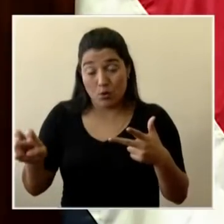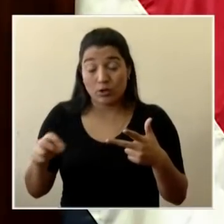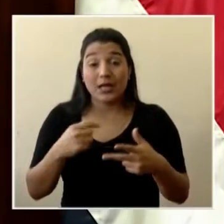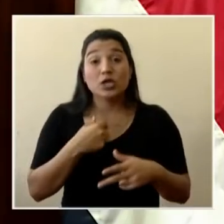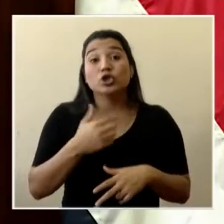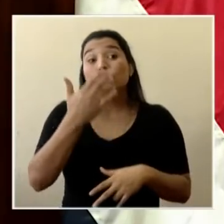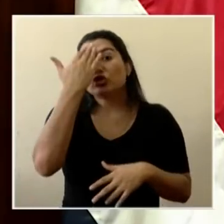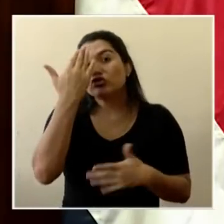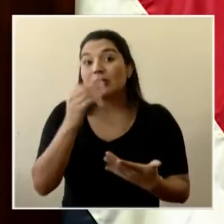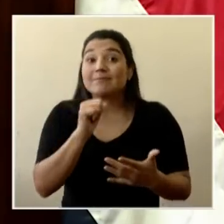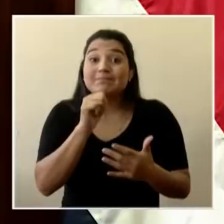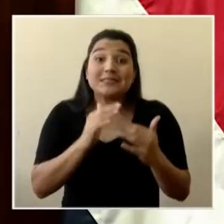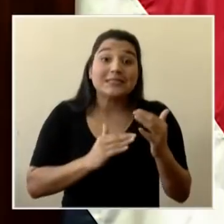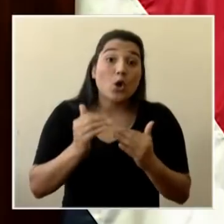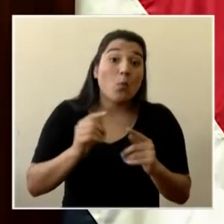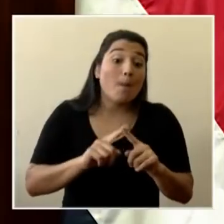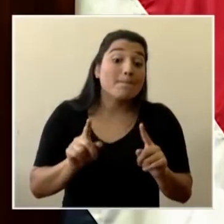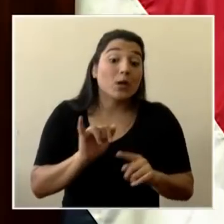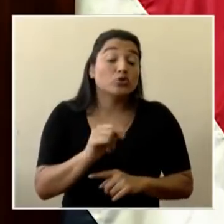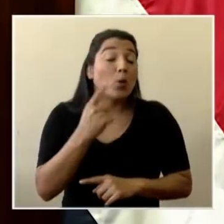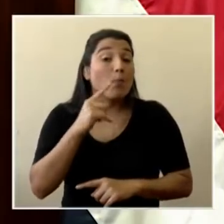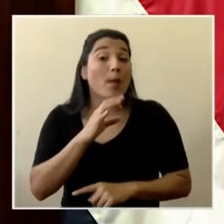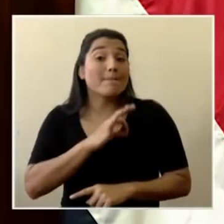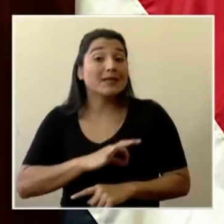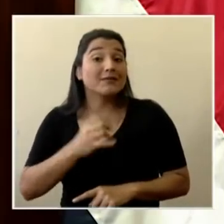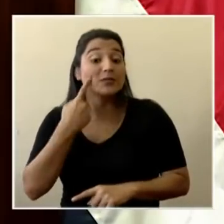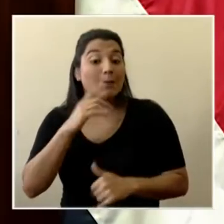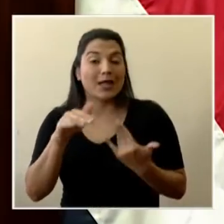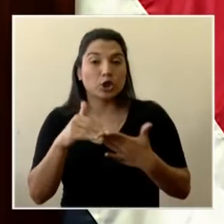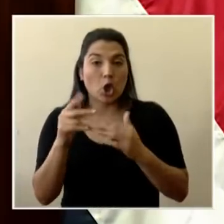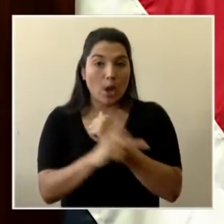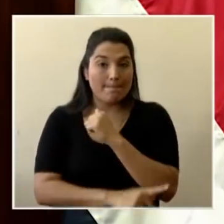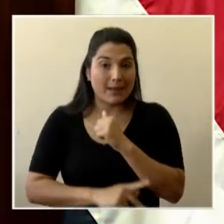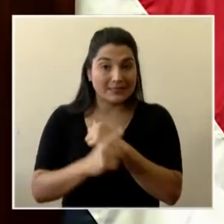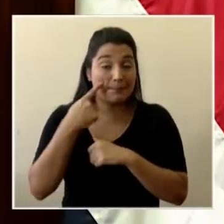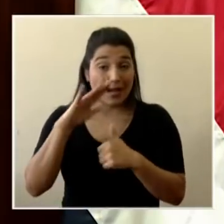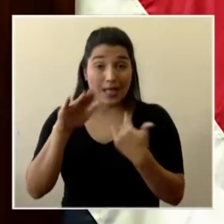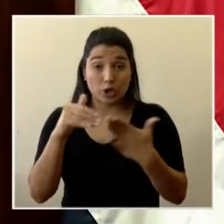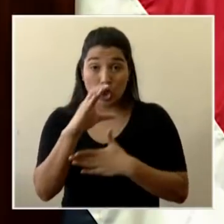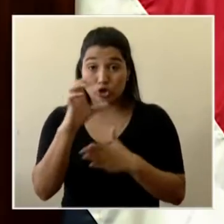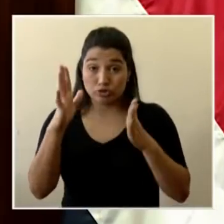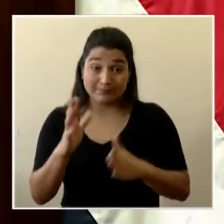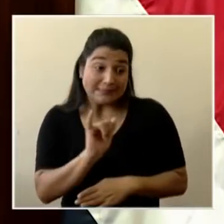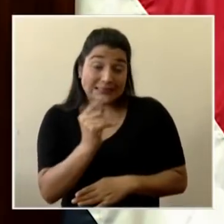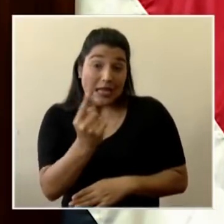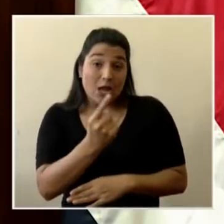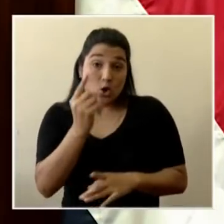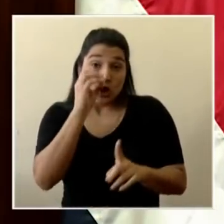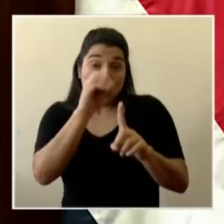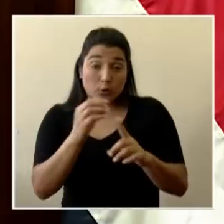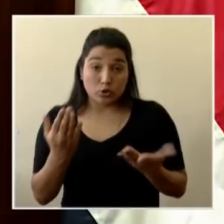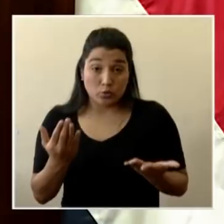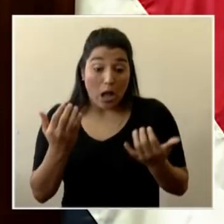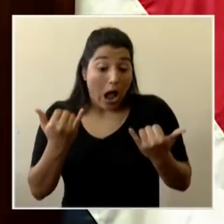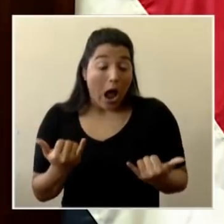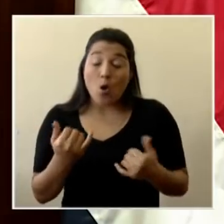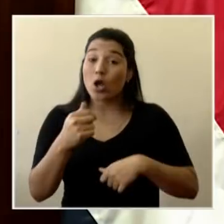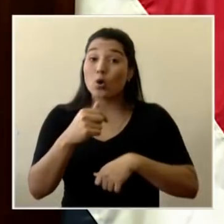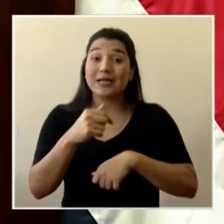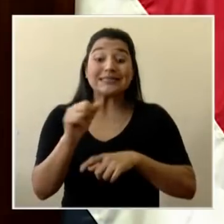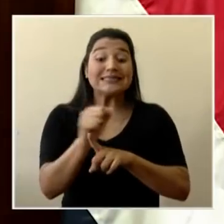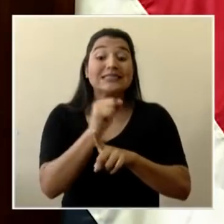que se incomoda mucho, pero esto es por el bien de todo el país, de todos los costarricenses, y ese es el único objetivo. Estamos en movimiento en situaciones